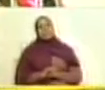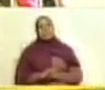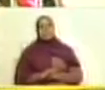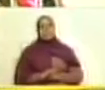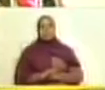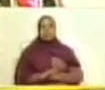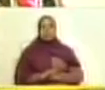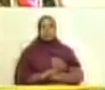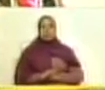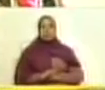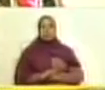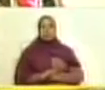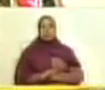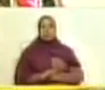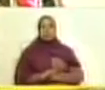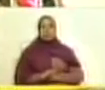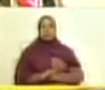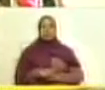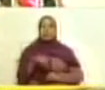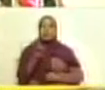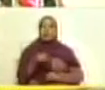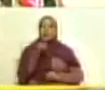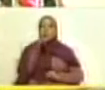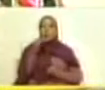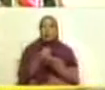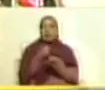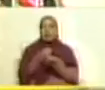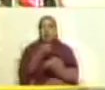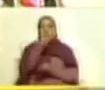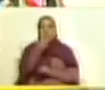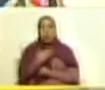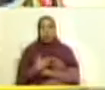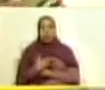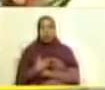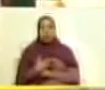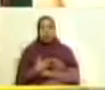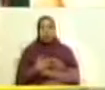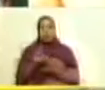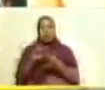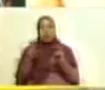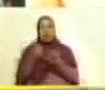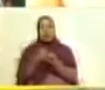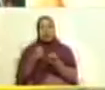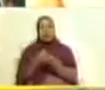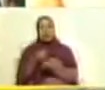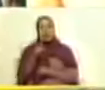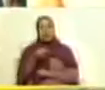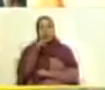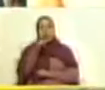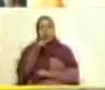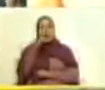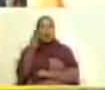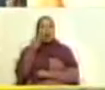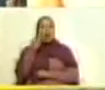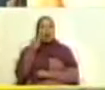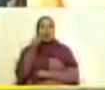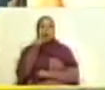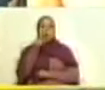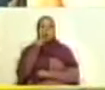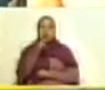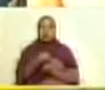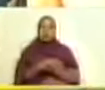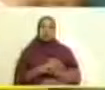Fíjense tanto trabajo que va saliendo adelante, trabajo bueno. El tema grave, le decía yo a María,